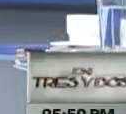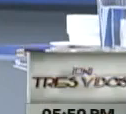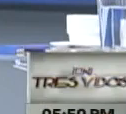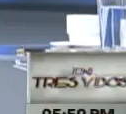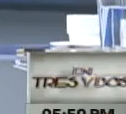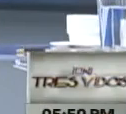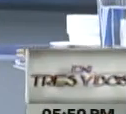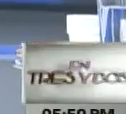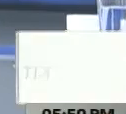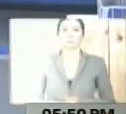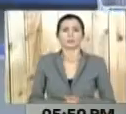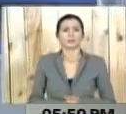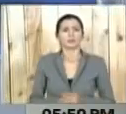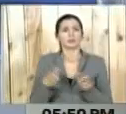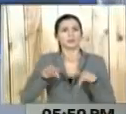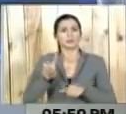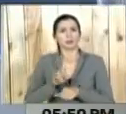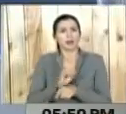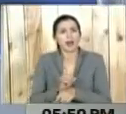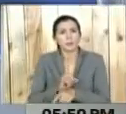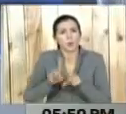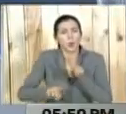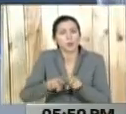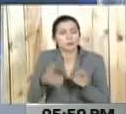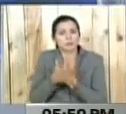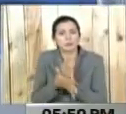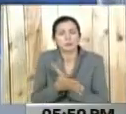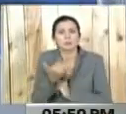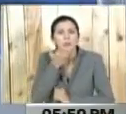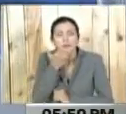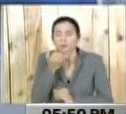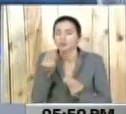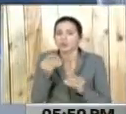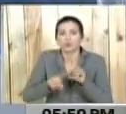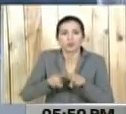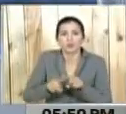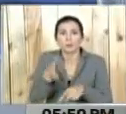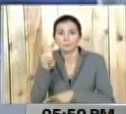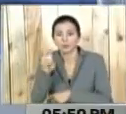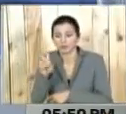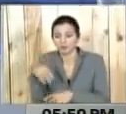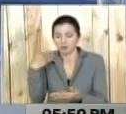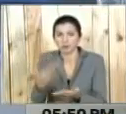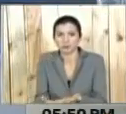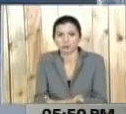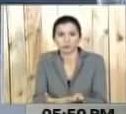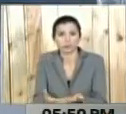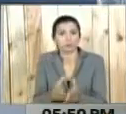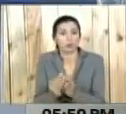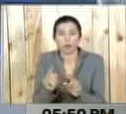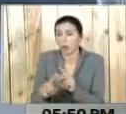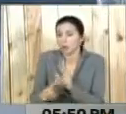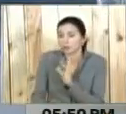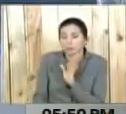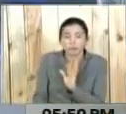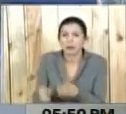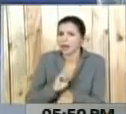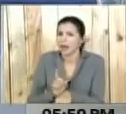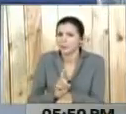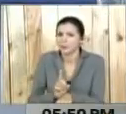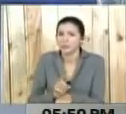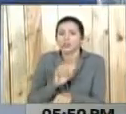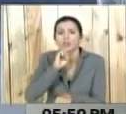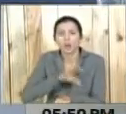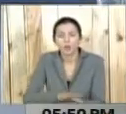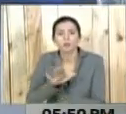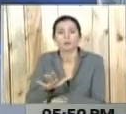¿Cuántas cosas pasan en Venezuela tan rápido? Esas imágenes que están allí, desde el viernes para acá, creo que ha pasado todo eso. ¿Cómo se escribe de rápido la historia? Y